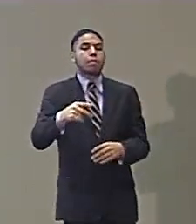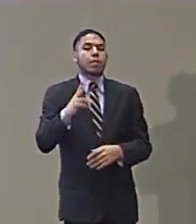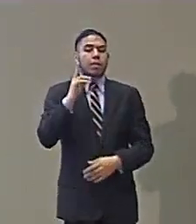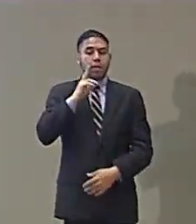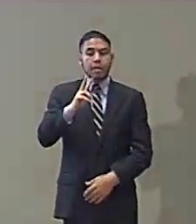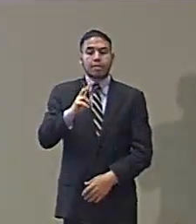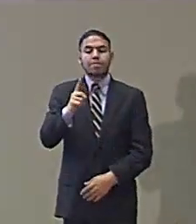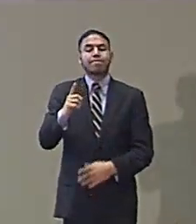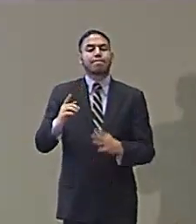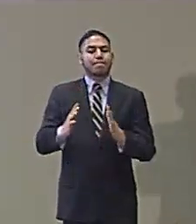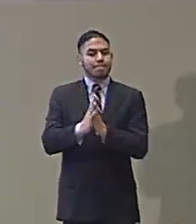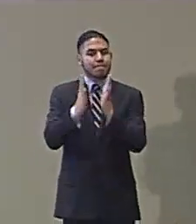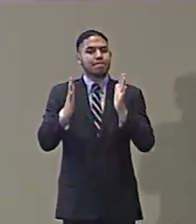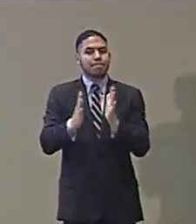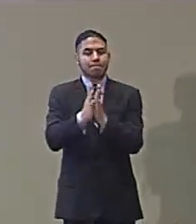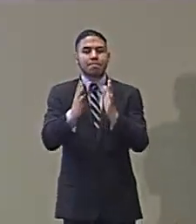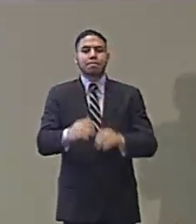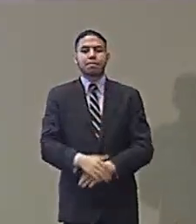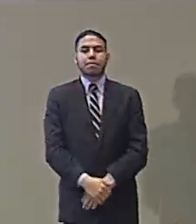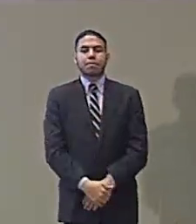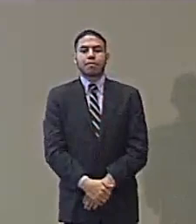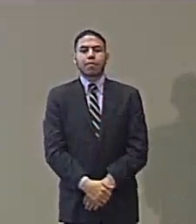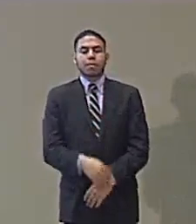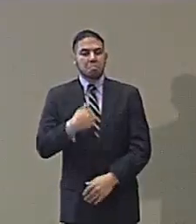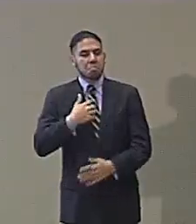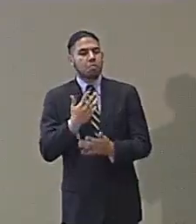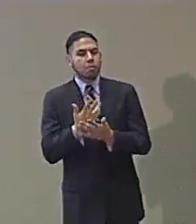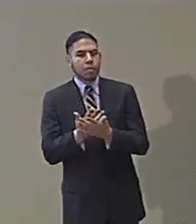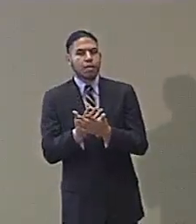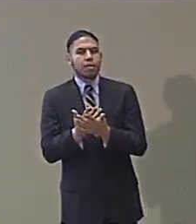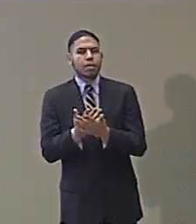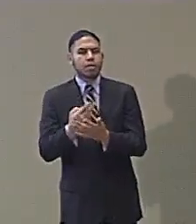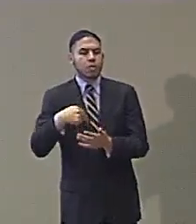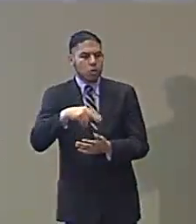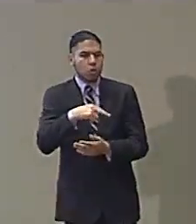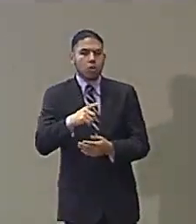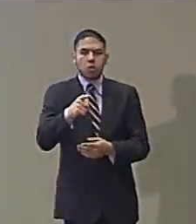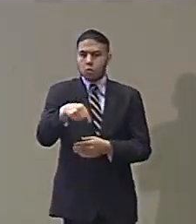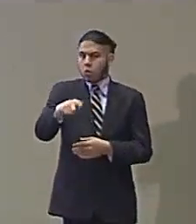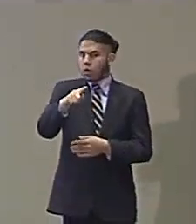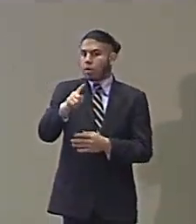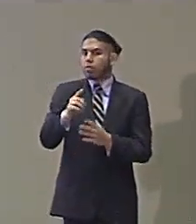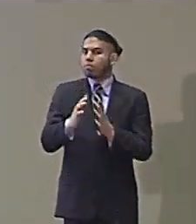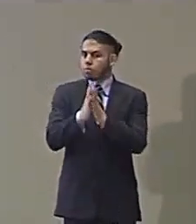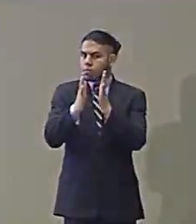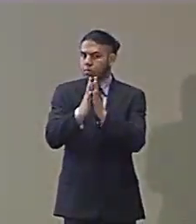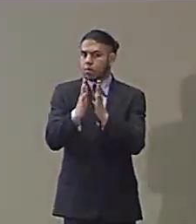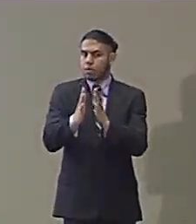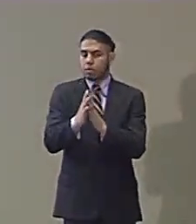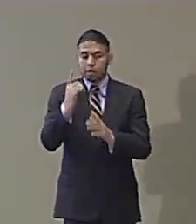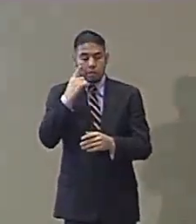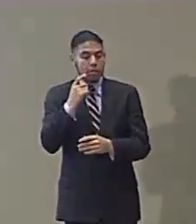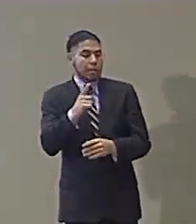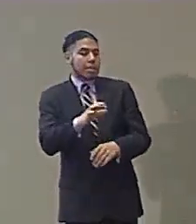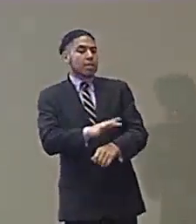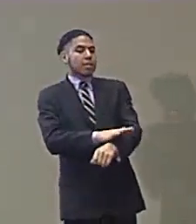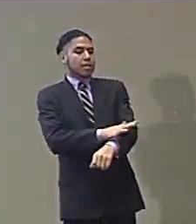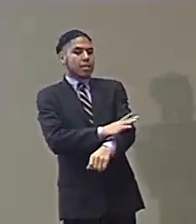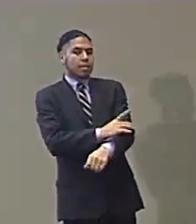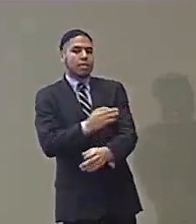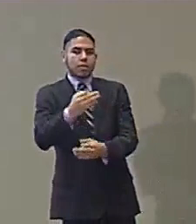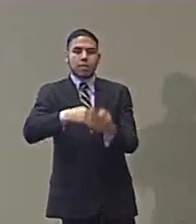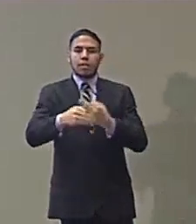participación esperamos que su participación sea muy lúcida y muy inspirada muchas